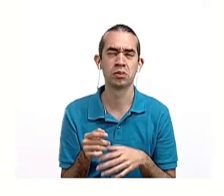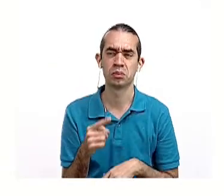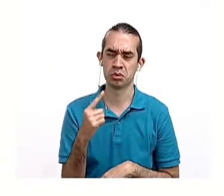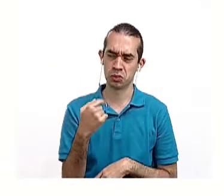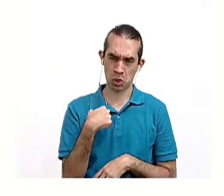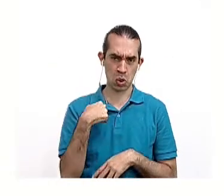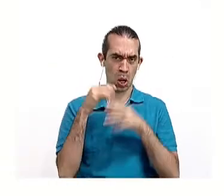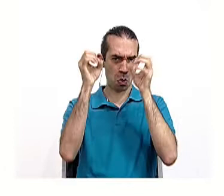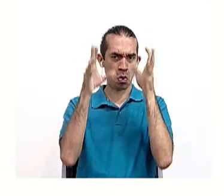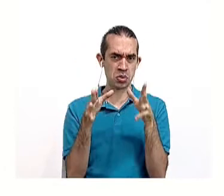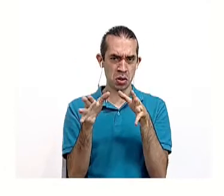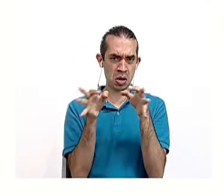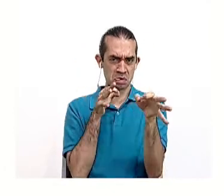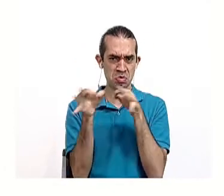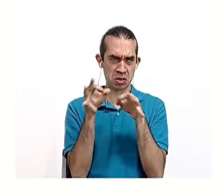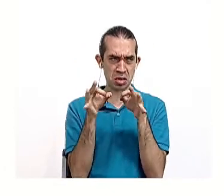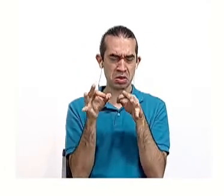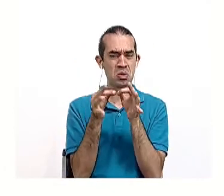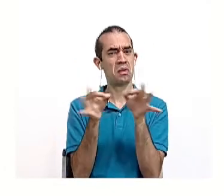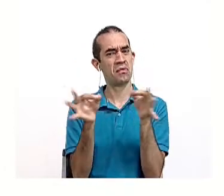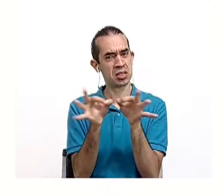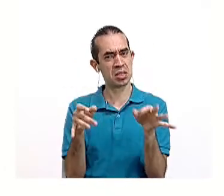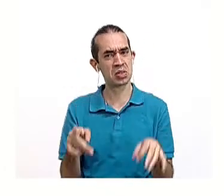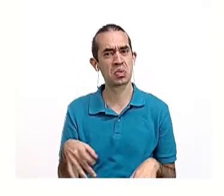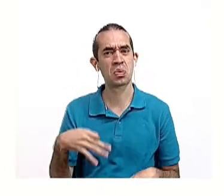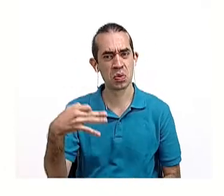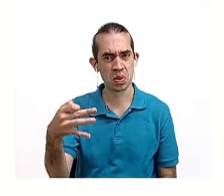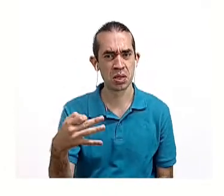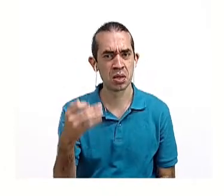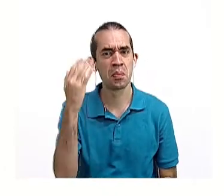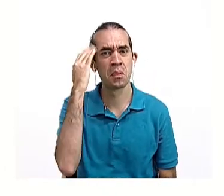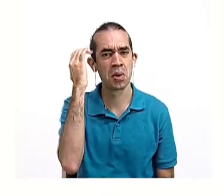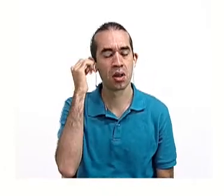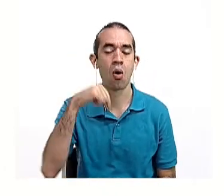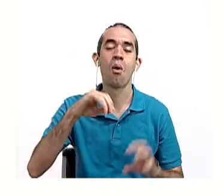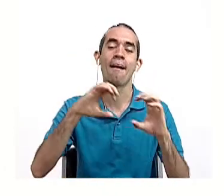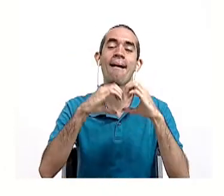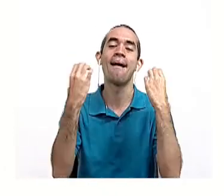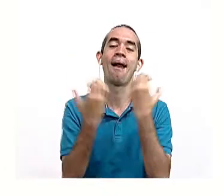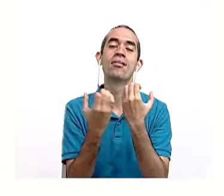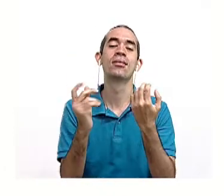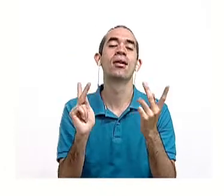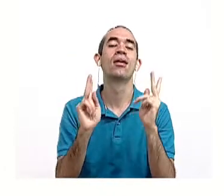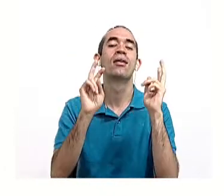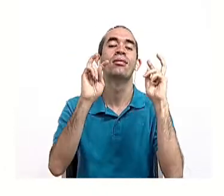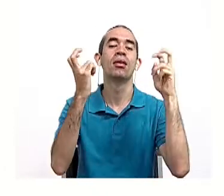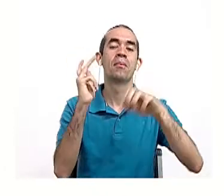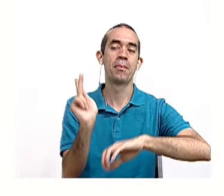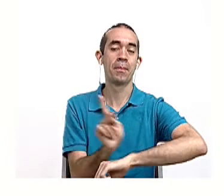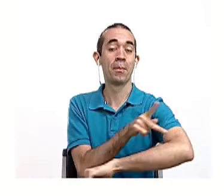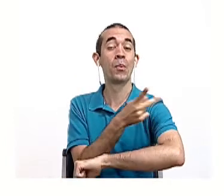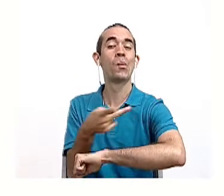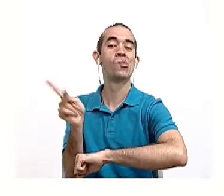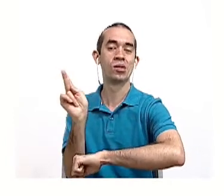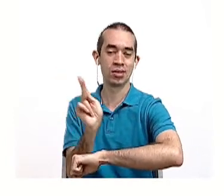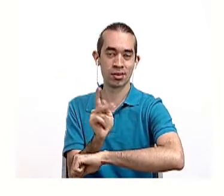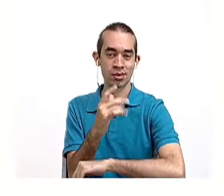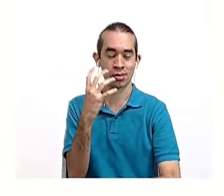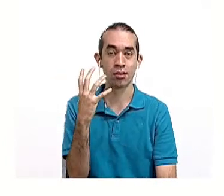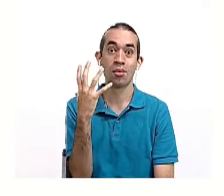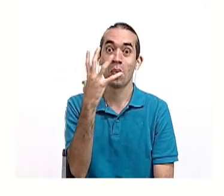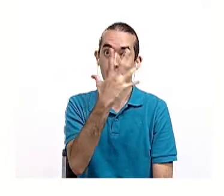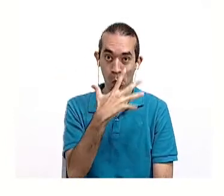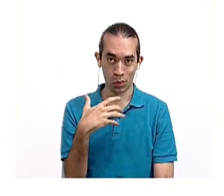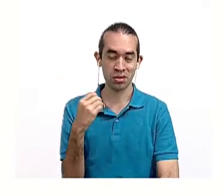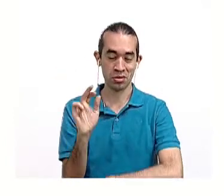estas expresiones cotidianas? Porque la clase de hoy va a tratar sobre la poesía. Vean qué bonito. Ah, sí,